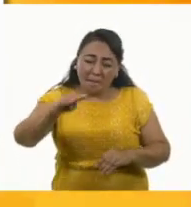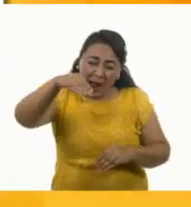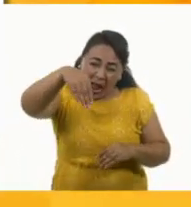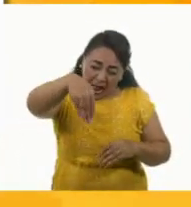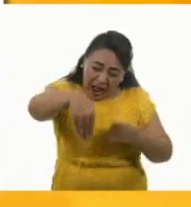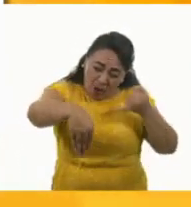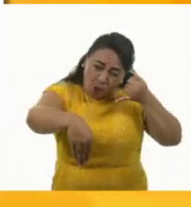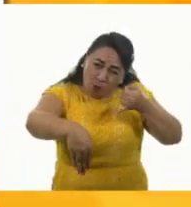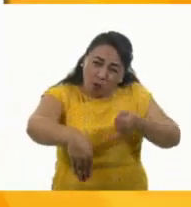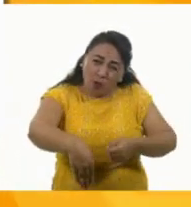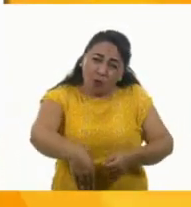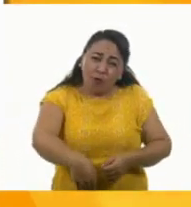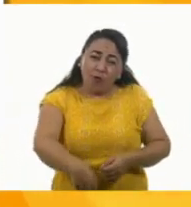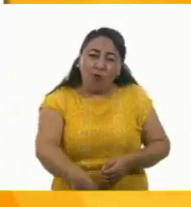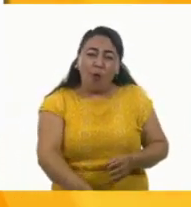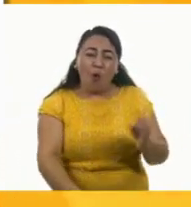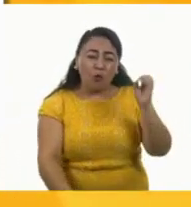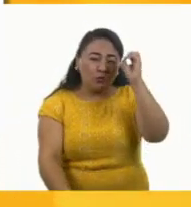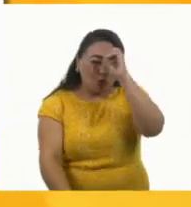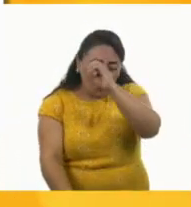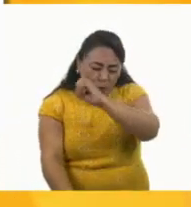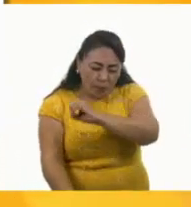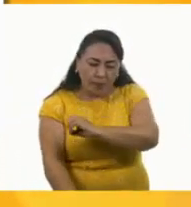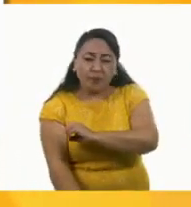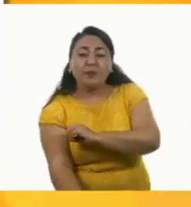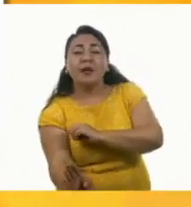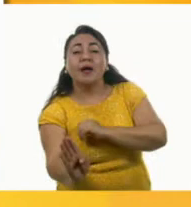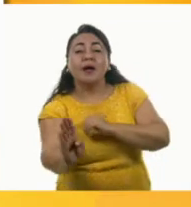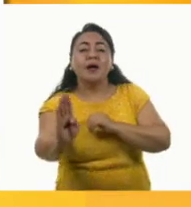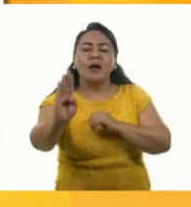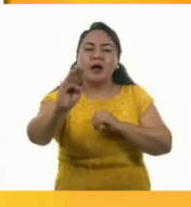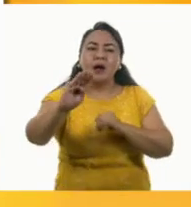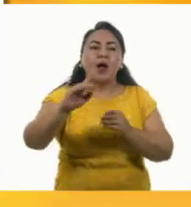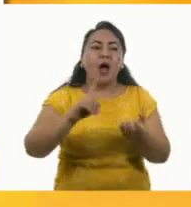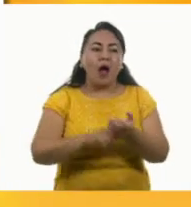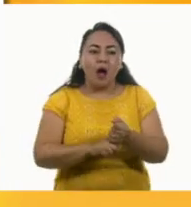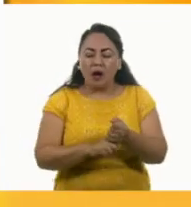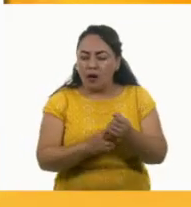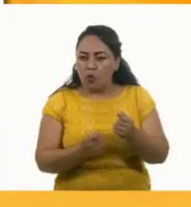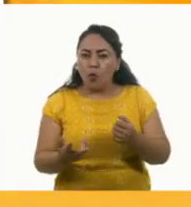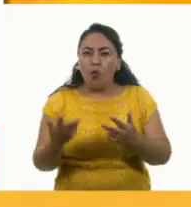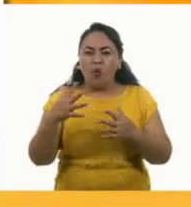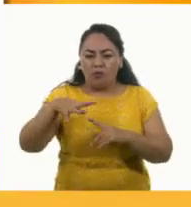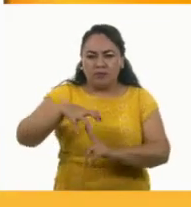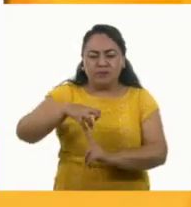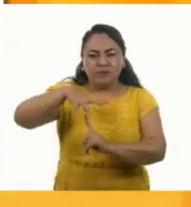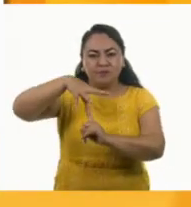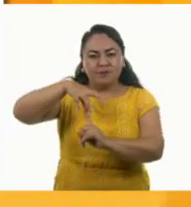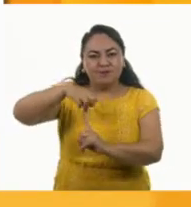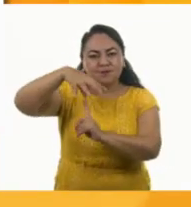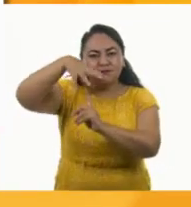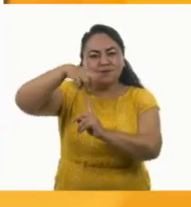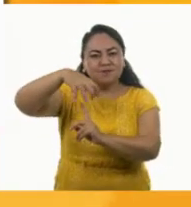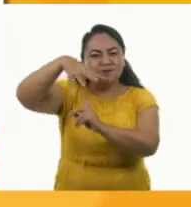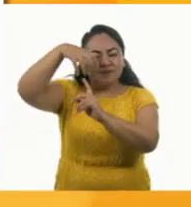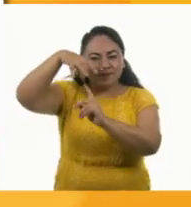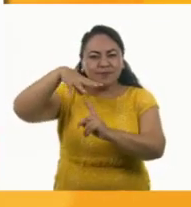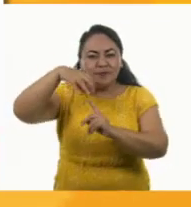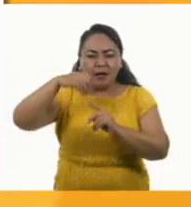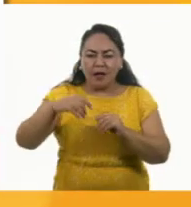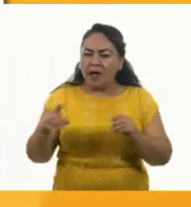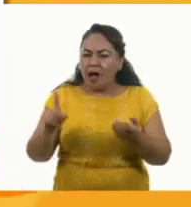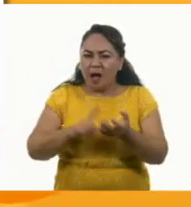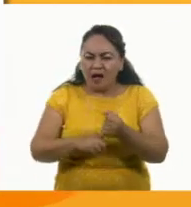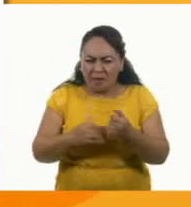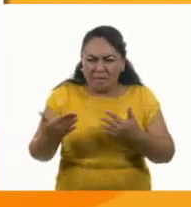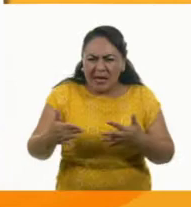oscuras. Cruzó el océano entre pulpos con ocho brazos, medusas que brillaban en la oscuridad y